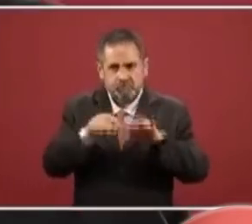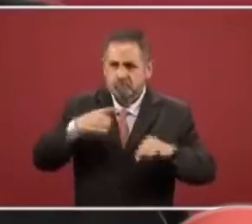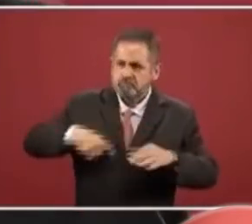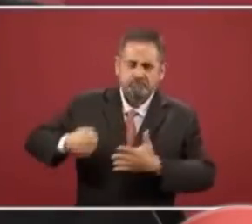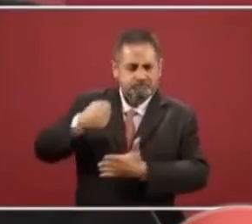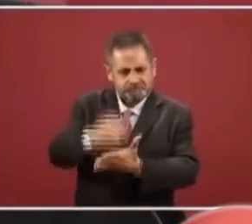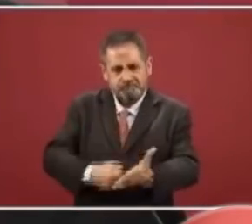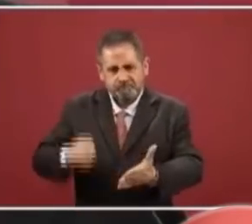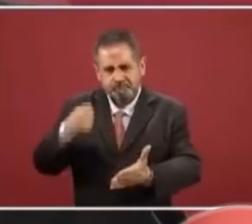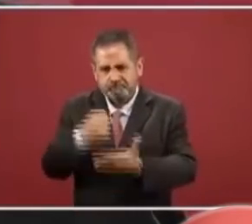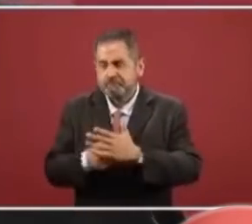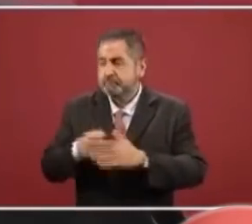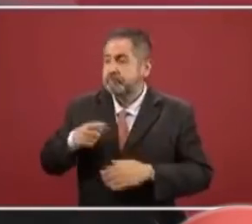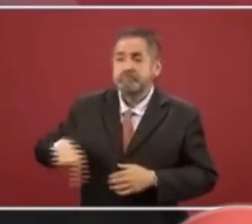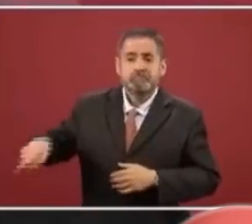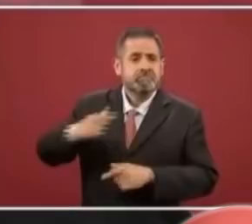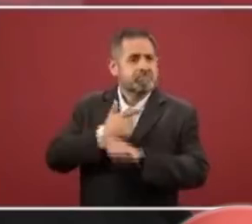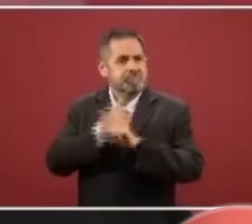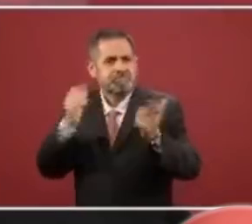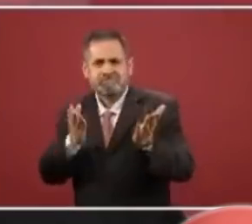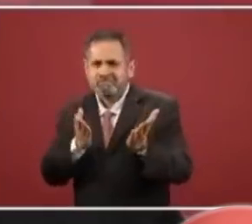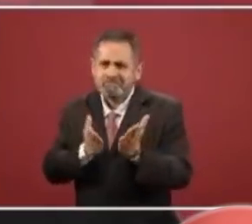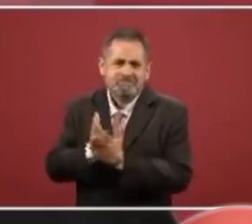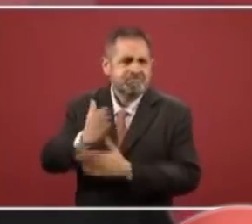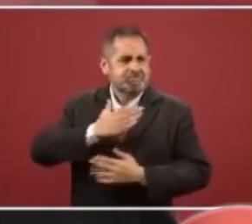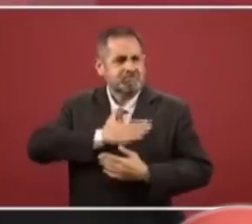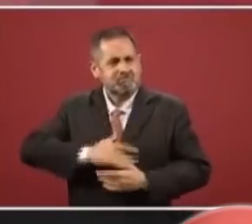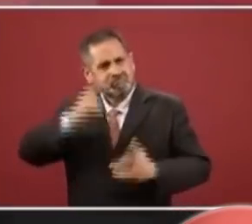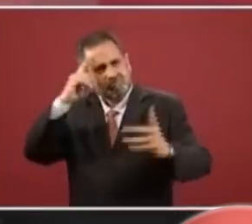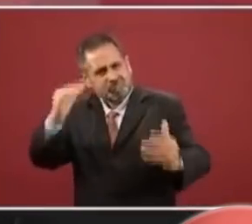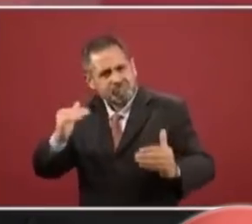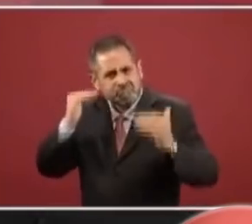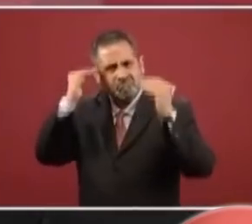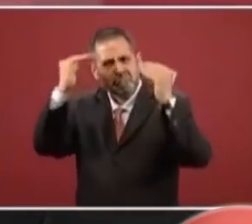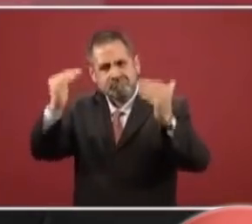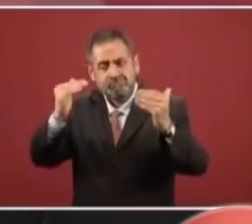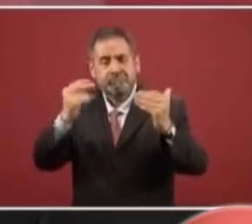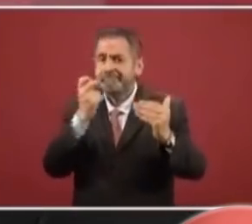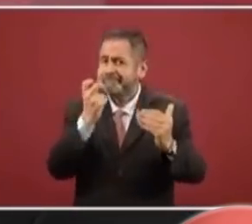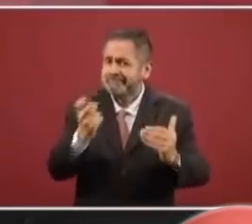por la libertad, la justicia, la democracia, la soberanía